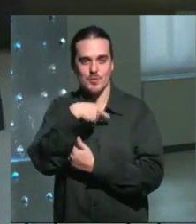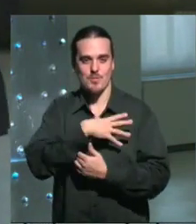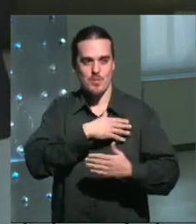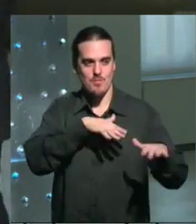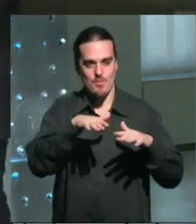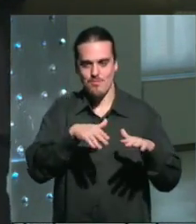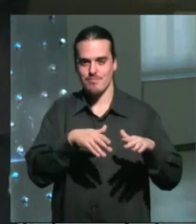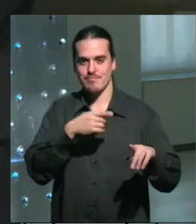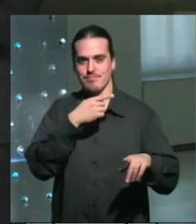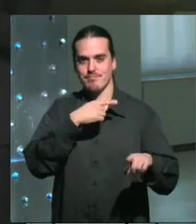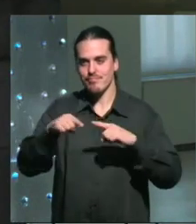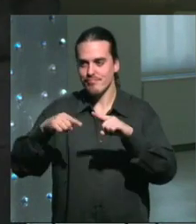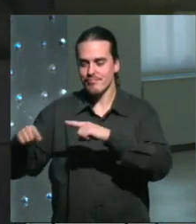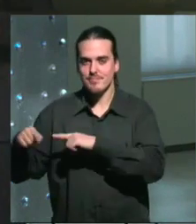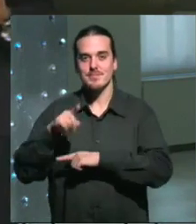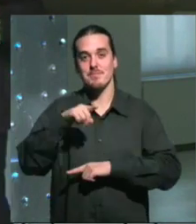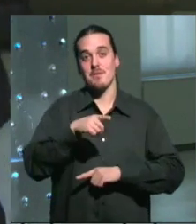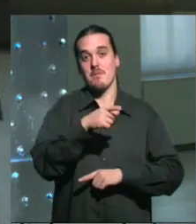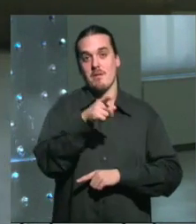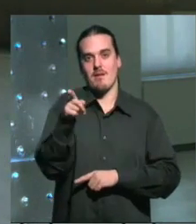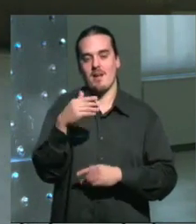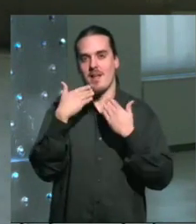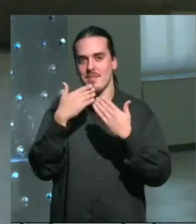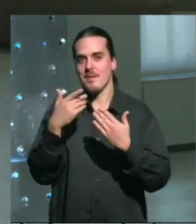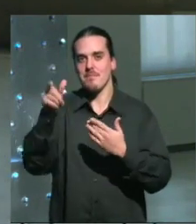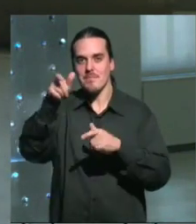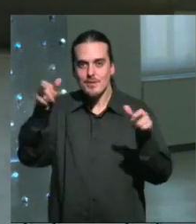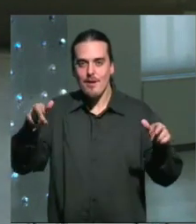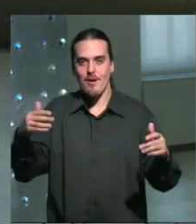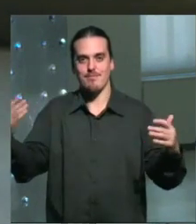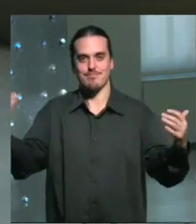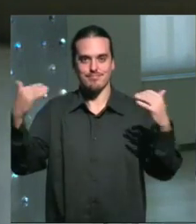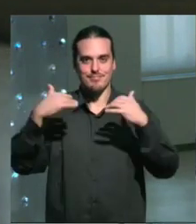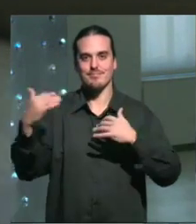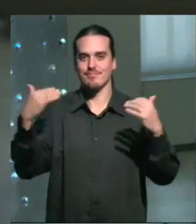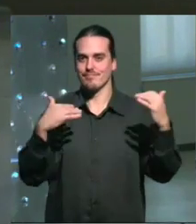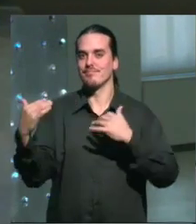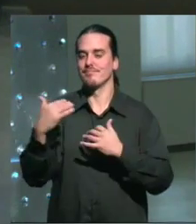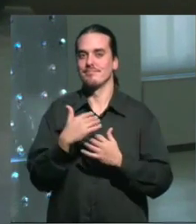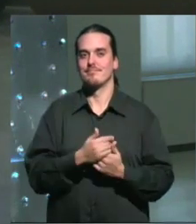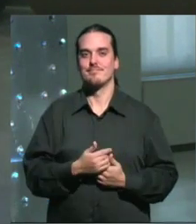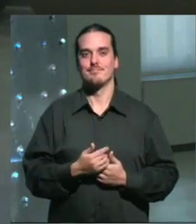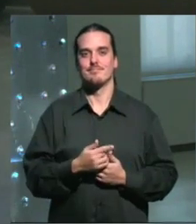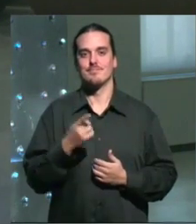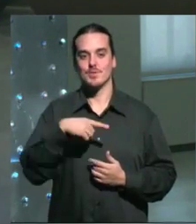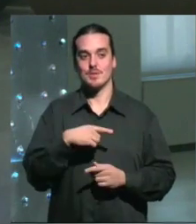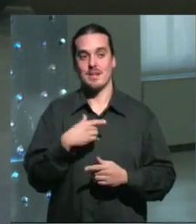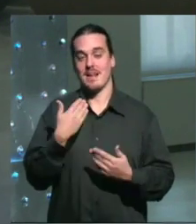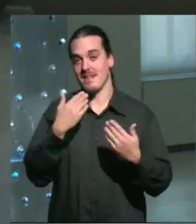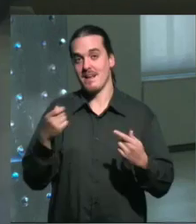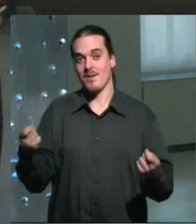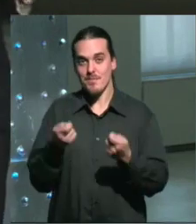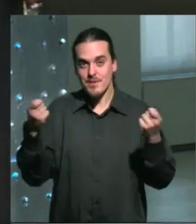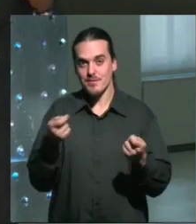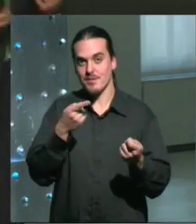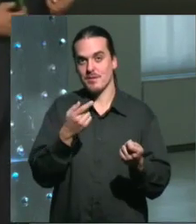porque ellos mismos venían a ti. Una de las cosas que hizo la campaña, por ejemplo, fue decirle al mundo entero, oye, al fin y al cabo en la comunidad virtual hay muchísima gente